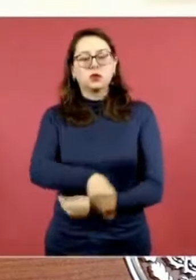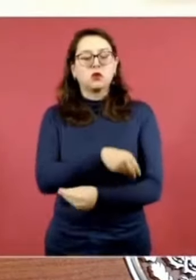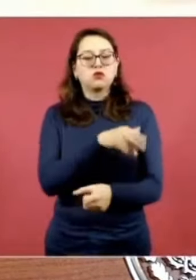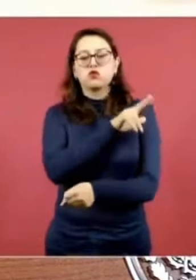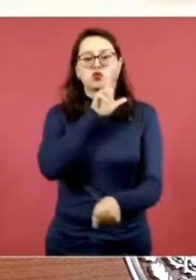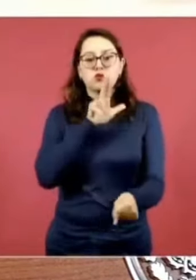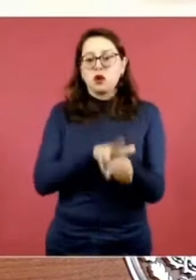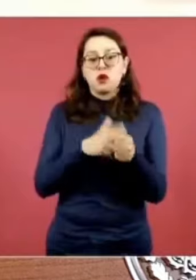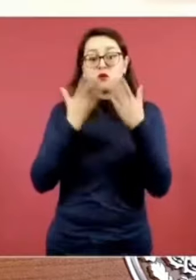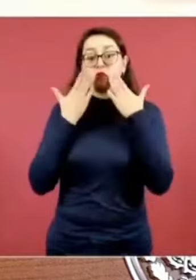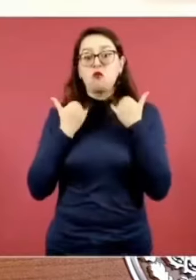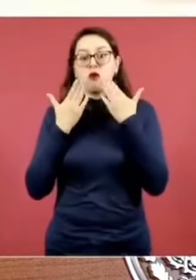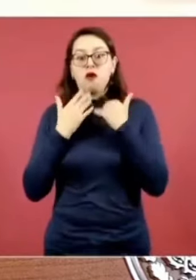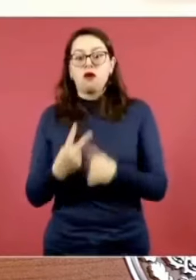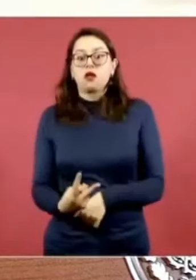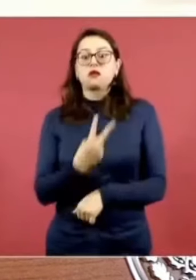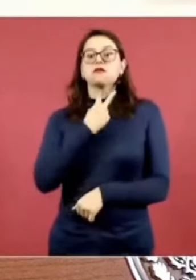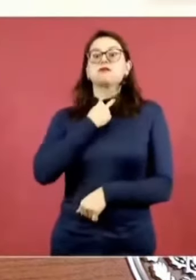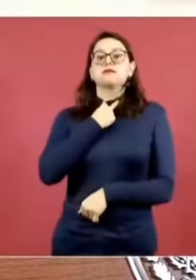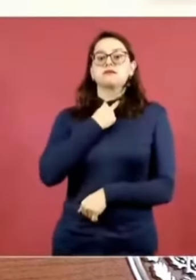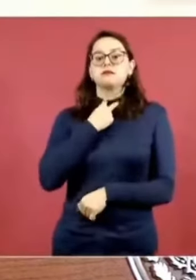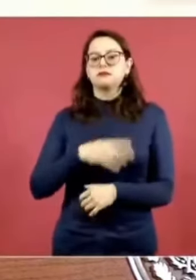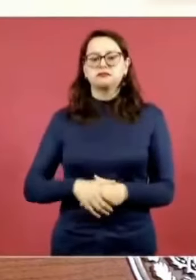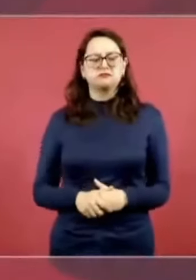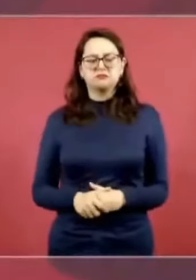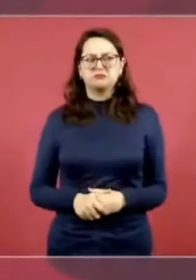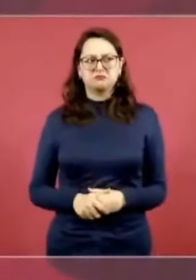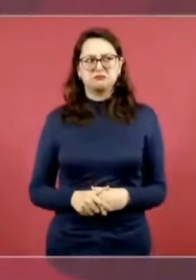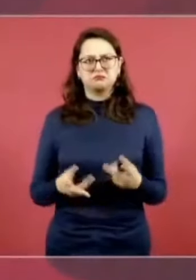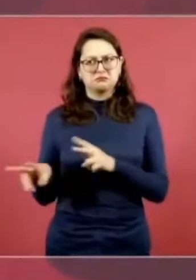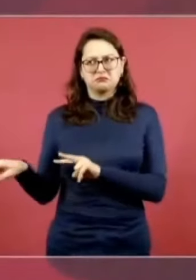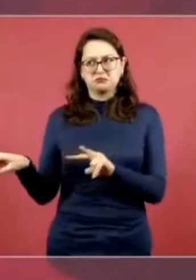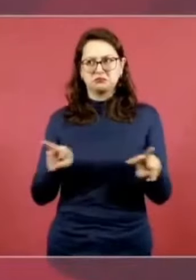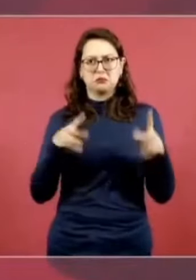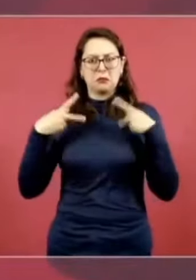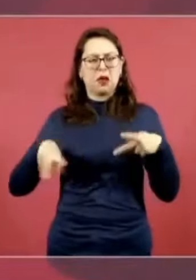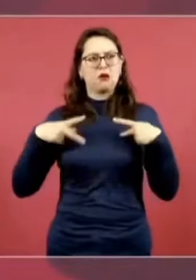Eso ha ayudado mucho. La gente está contenta.